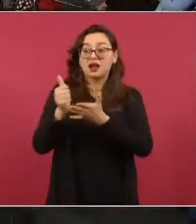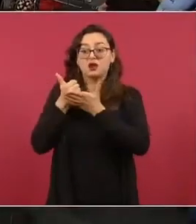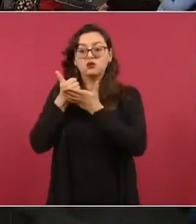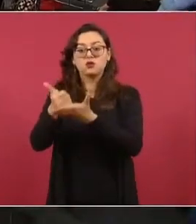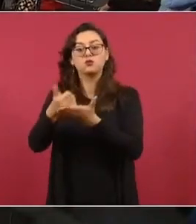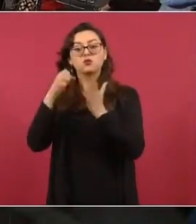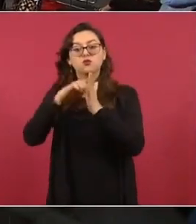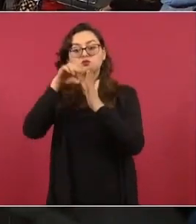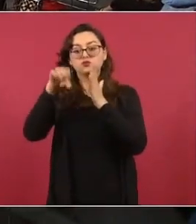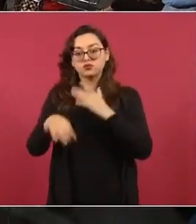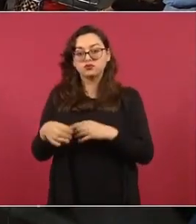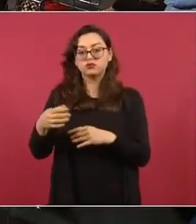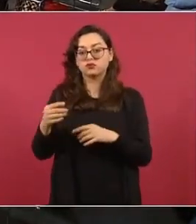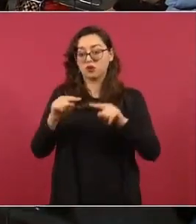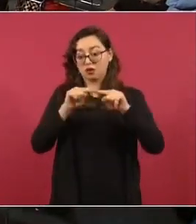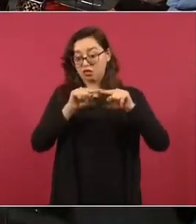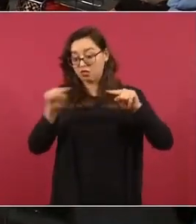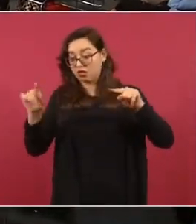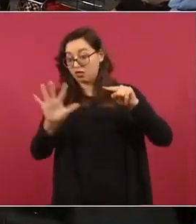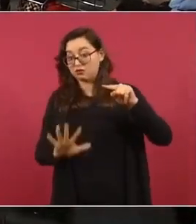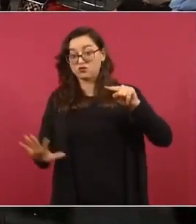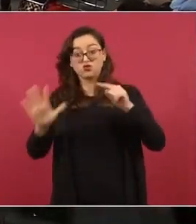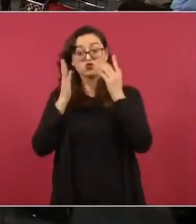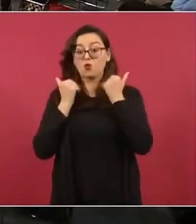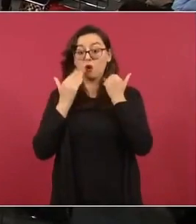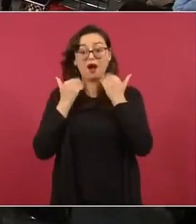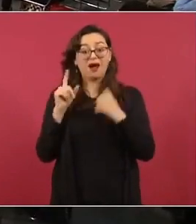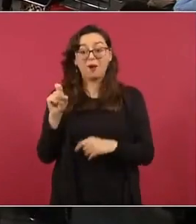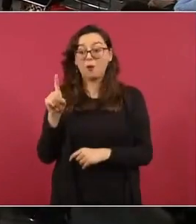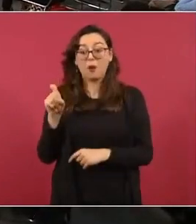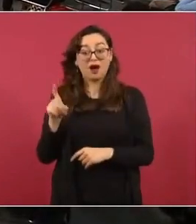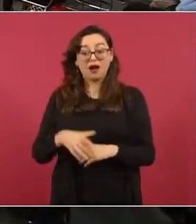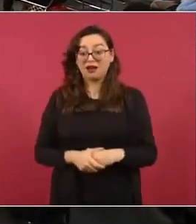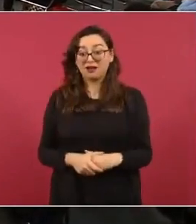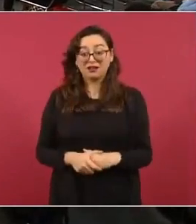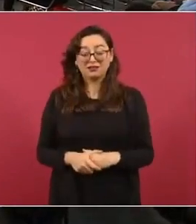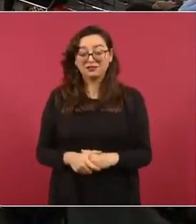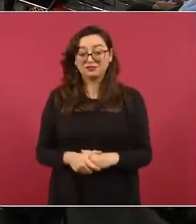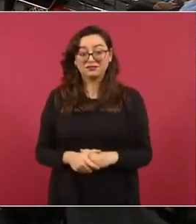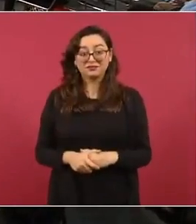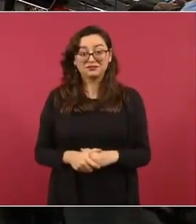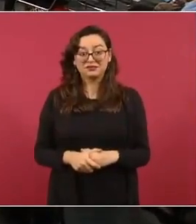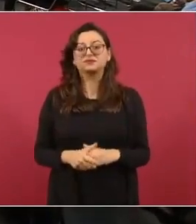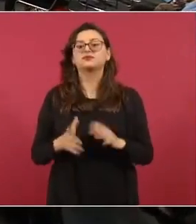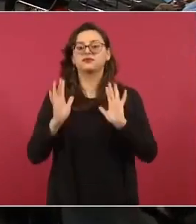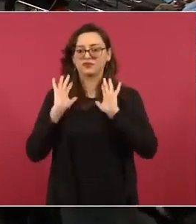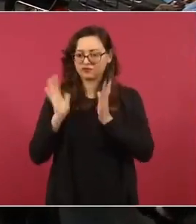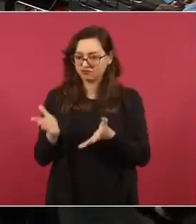muy deficiente. Ahora estamos haciendo un acueducto desde aquí, acá.